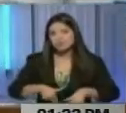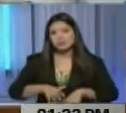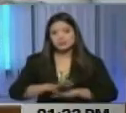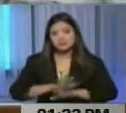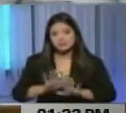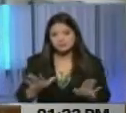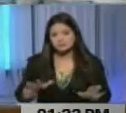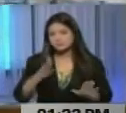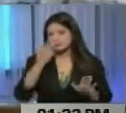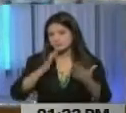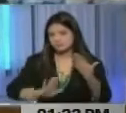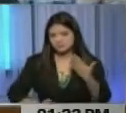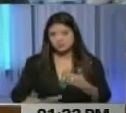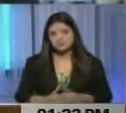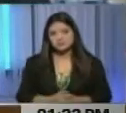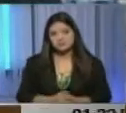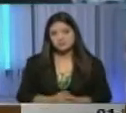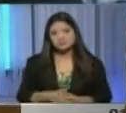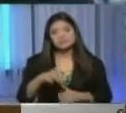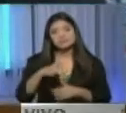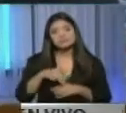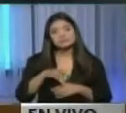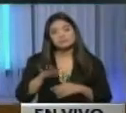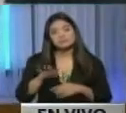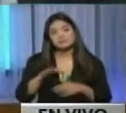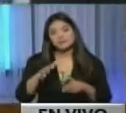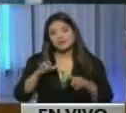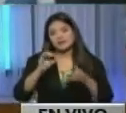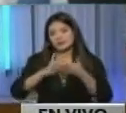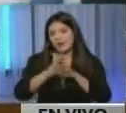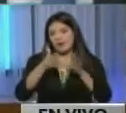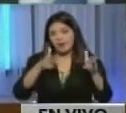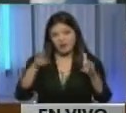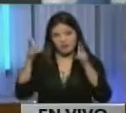bilaterales definitivo y la dejación de las armas.